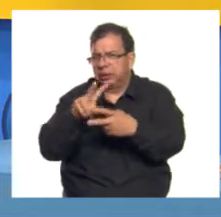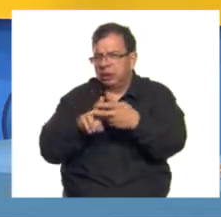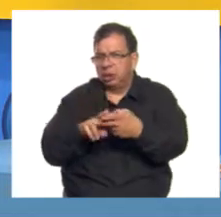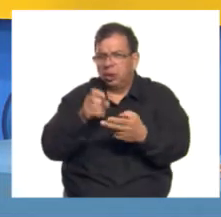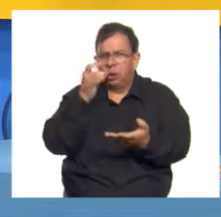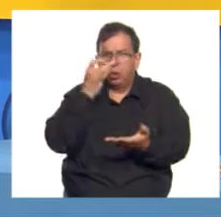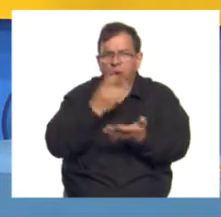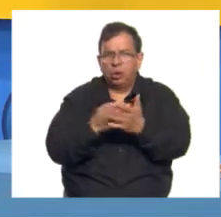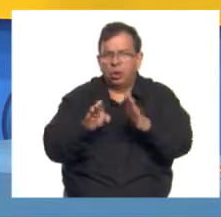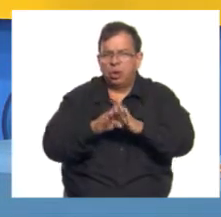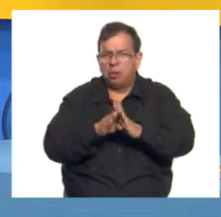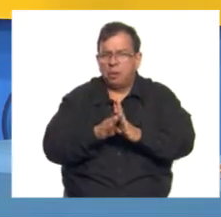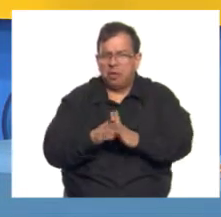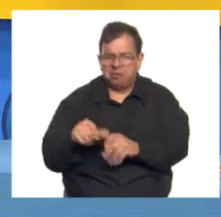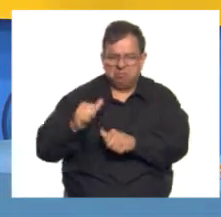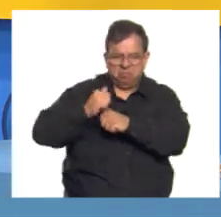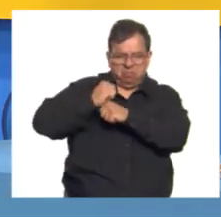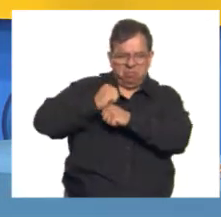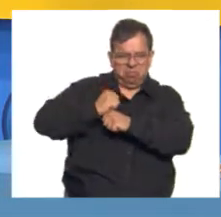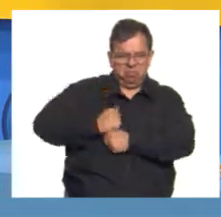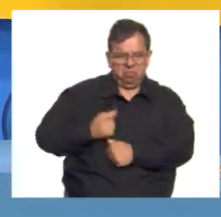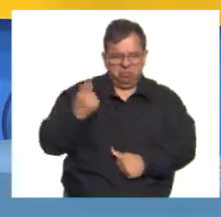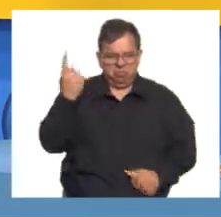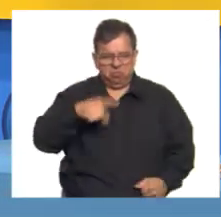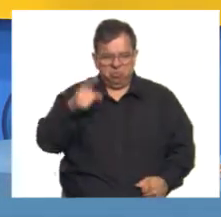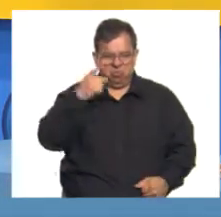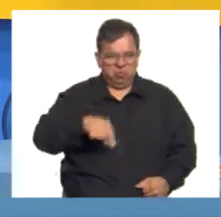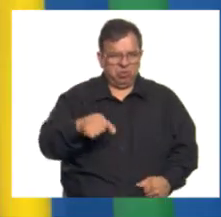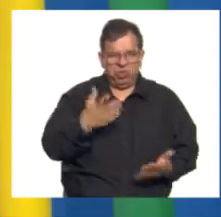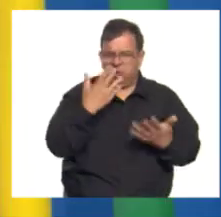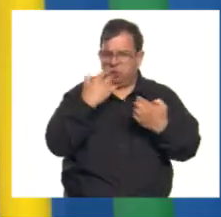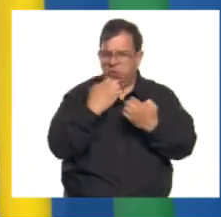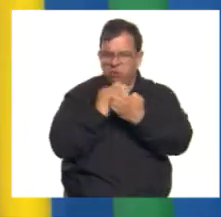consolidar un Estado autoritario y una sociedad inmoral.